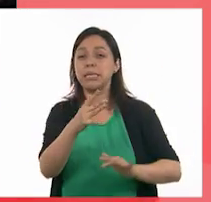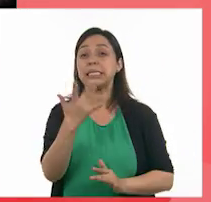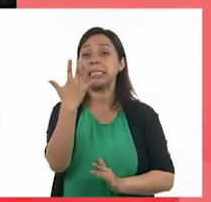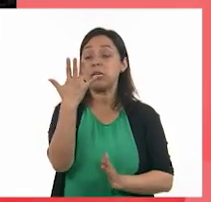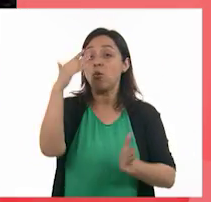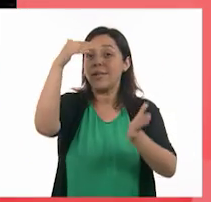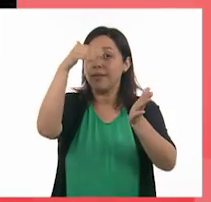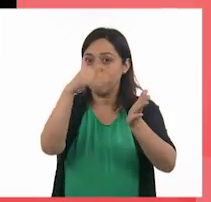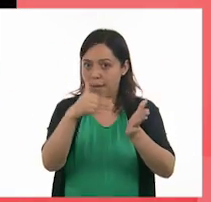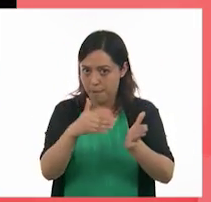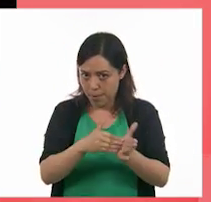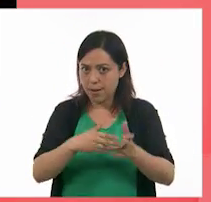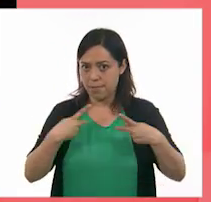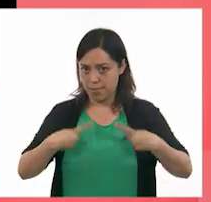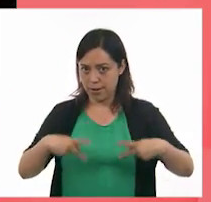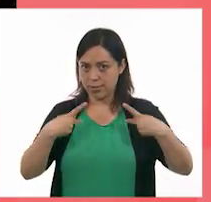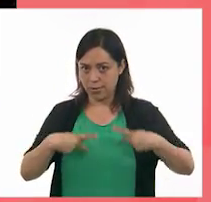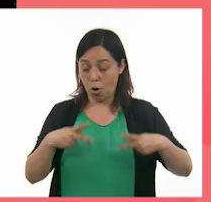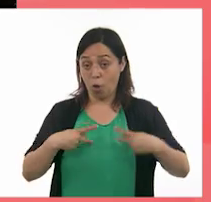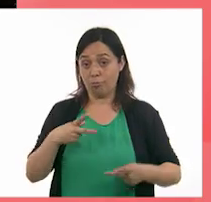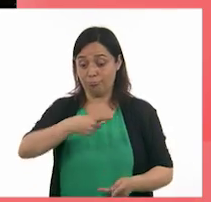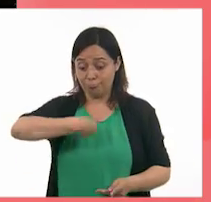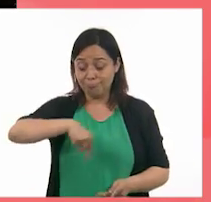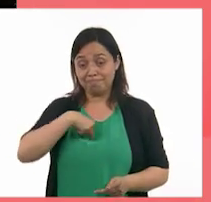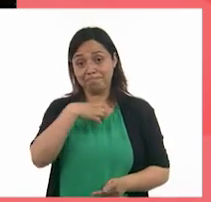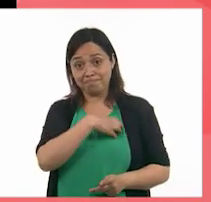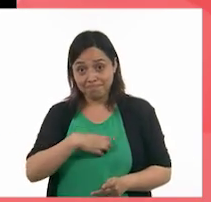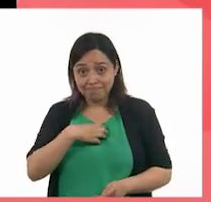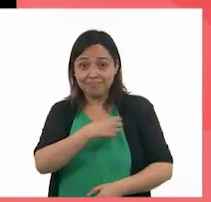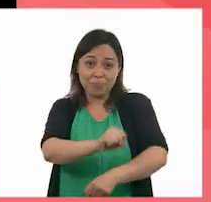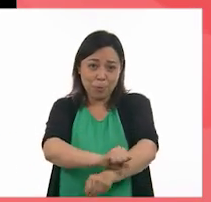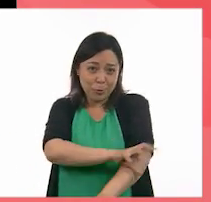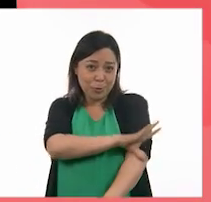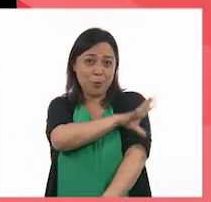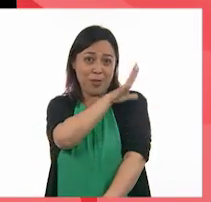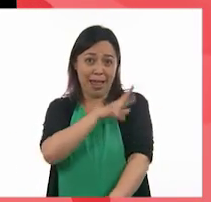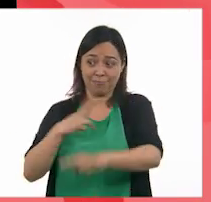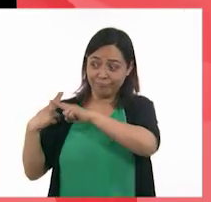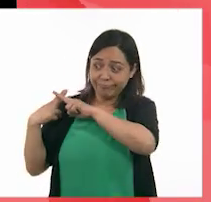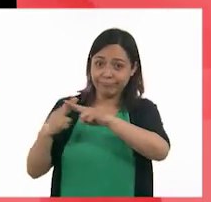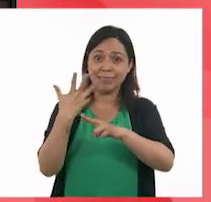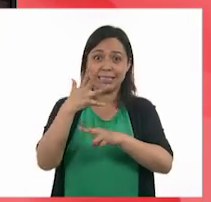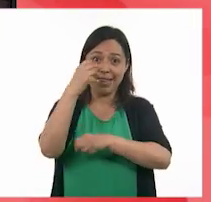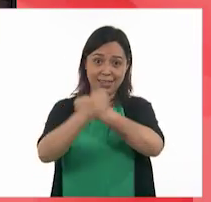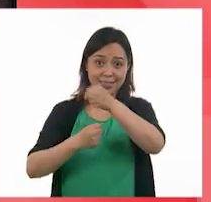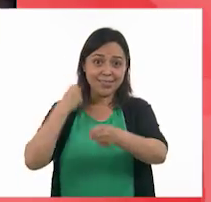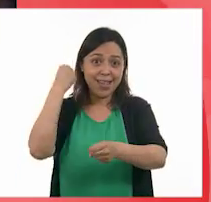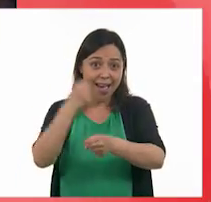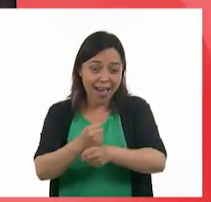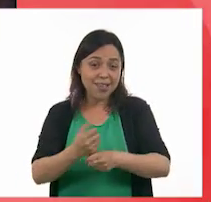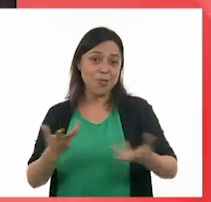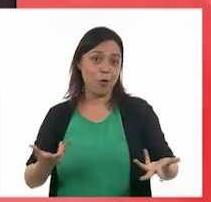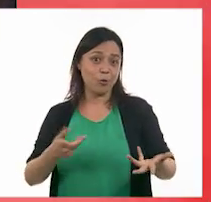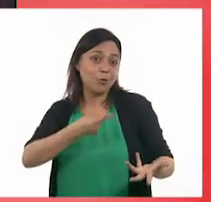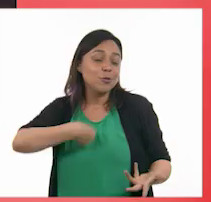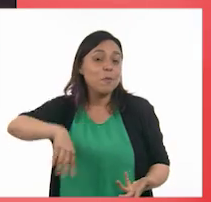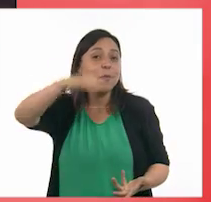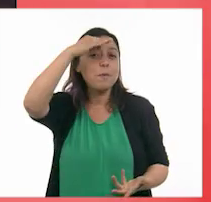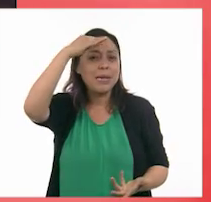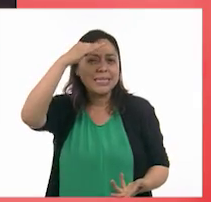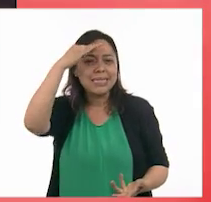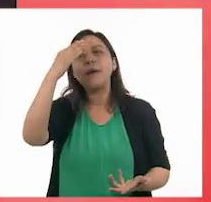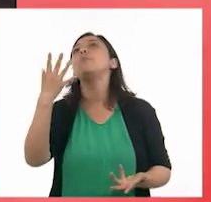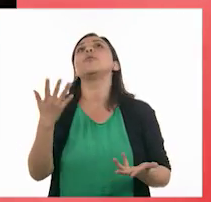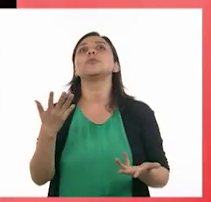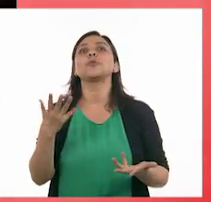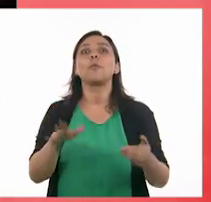50,000. Entonces, estamos pues muy contentos, emocionados de llegar a estos 10 años. Además, pensamos que íbamos a festejar este